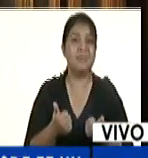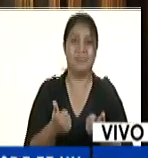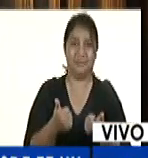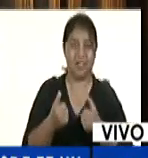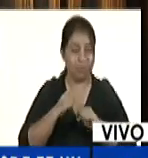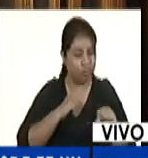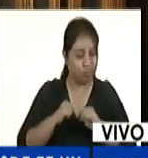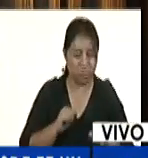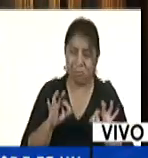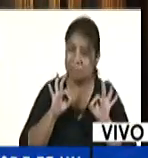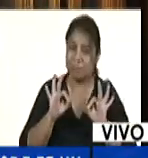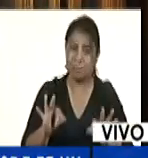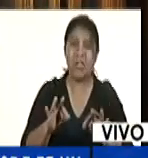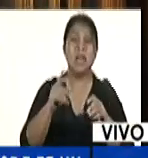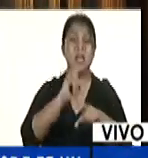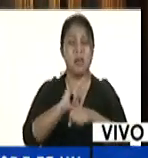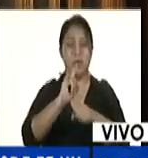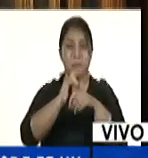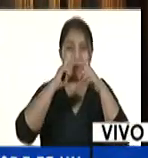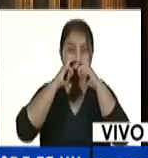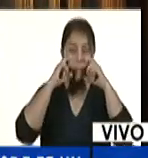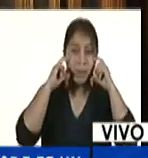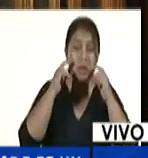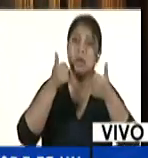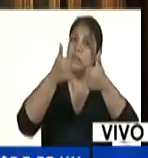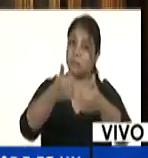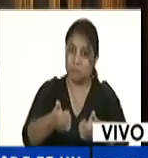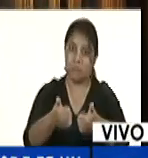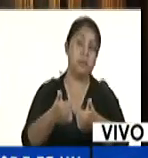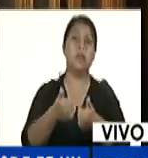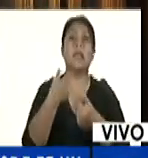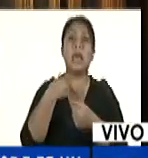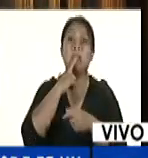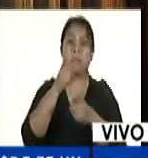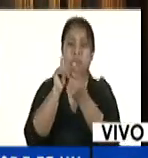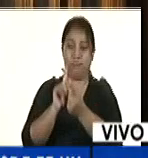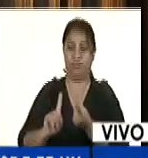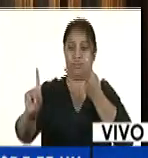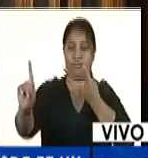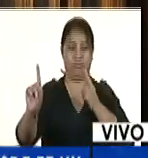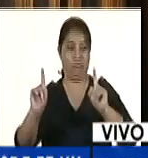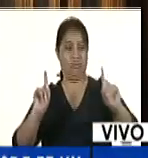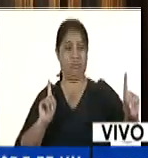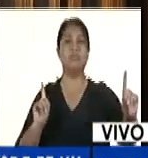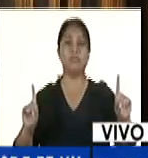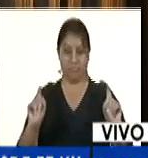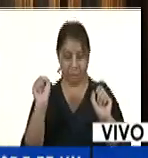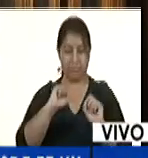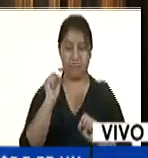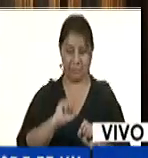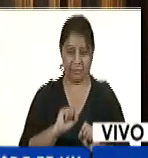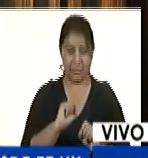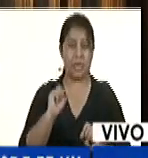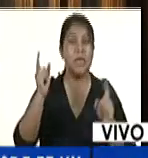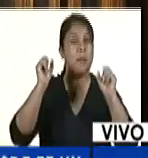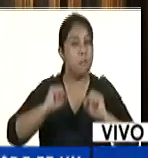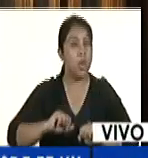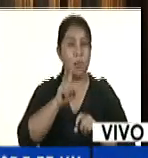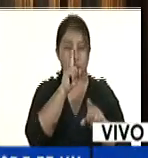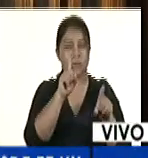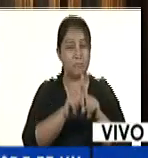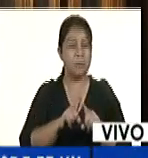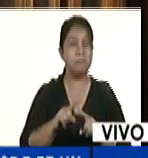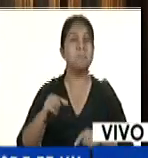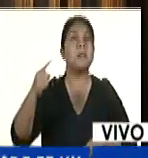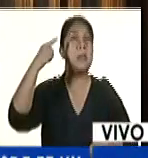mascarillas, que nos estamos alejando socialmente y que podemos pensar que vamos a aprender a vivir